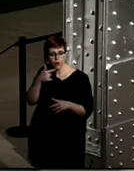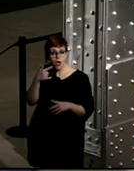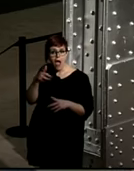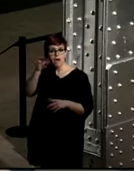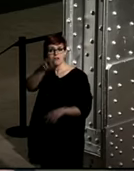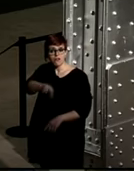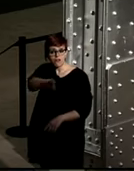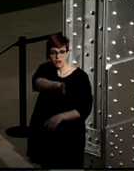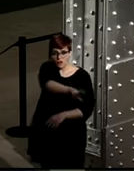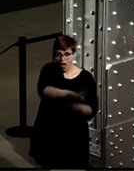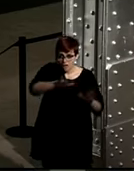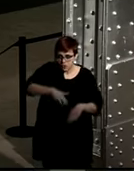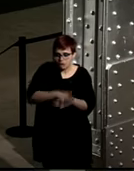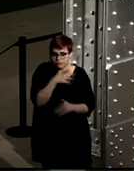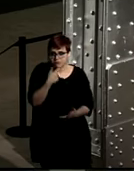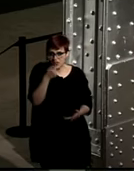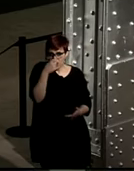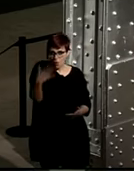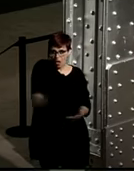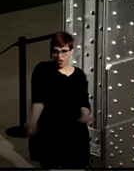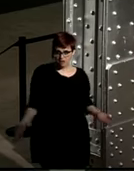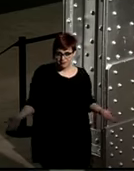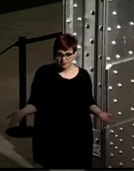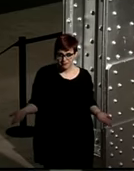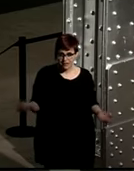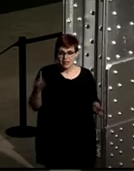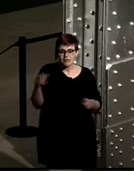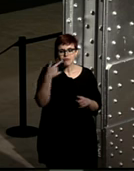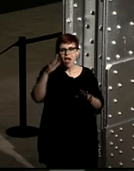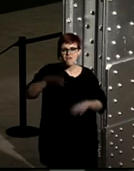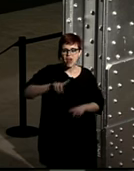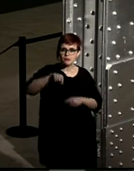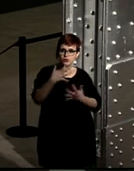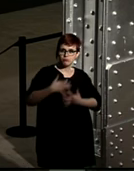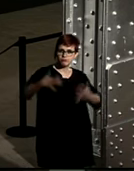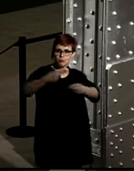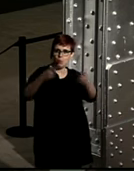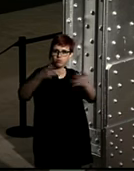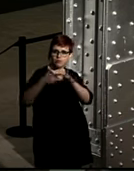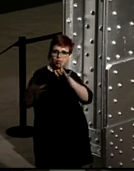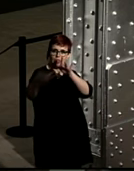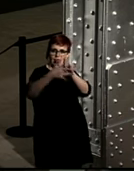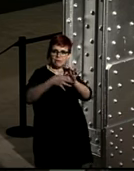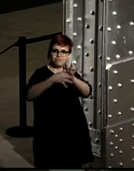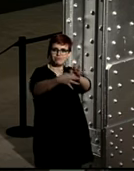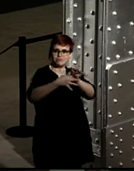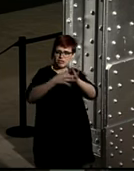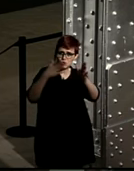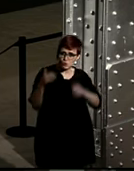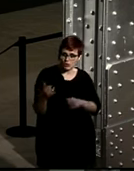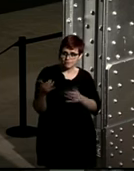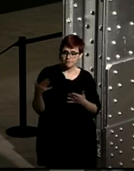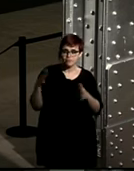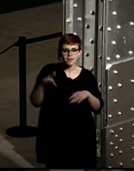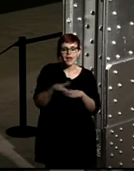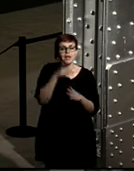repetir demasiado y nos va a cansar, bueno, a lo mejor. Sí, películas de posguerra, madre mía. Y que no vas a conectar. Películas... Yo creo que las películas, en el fondo,